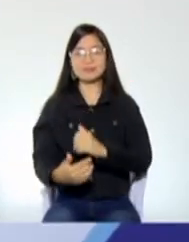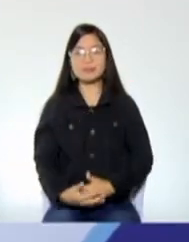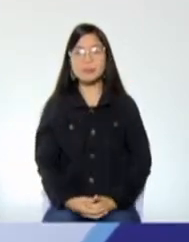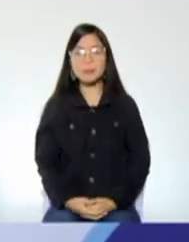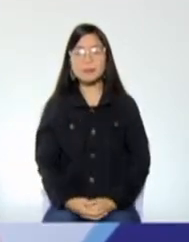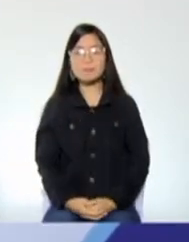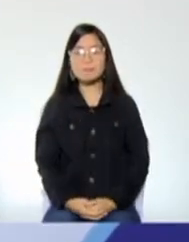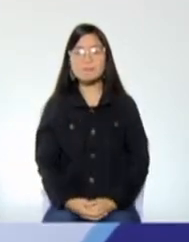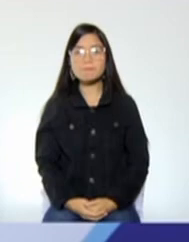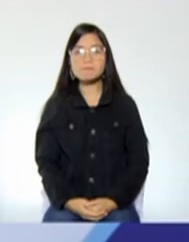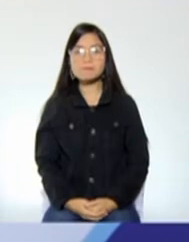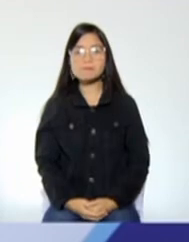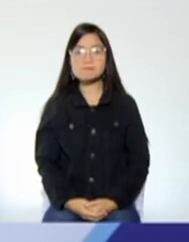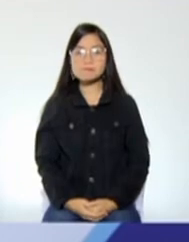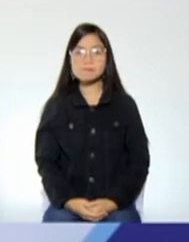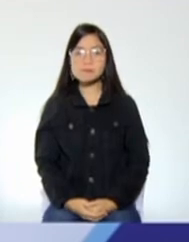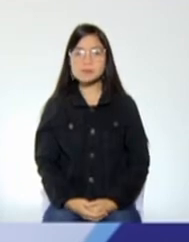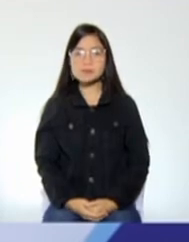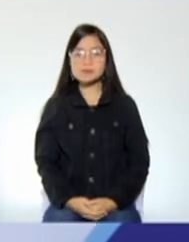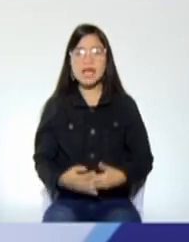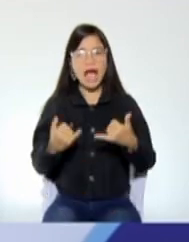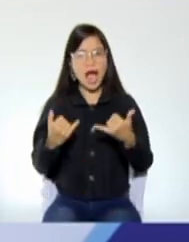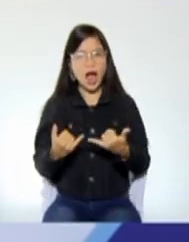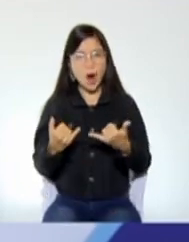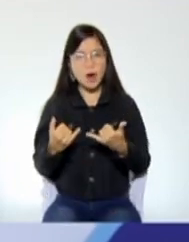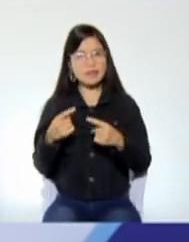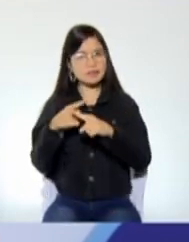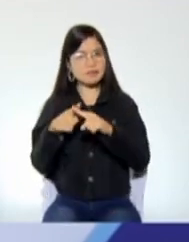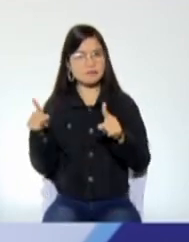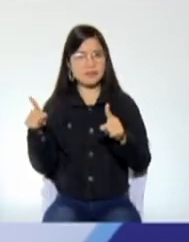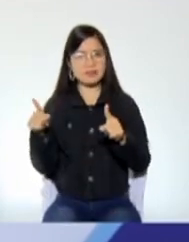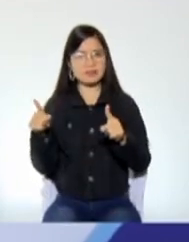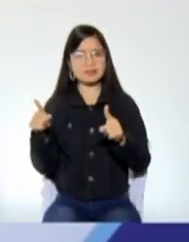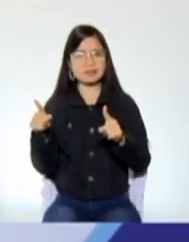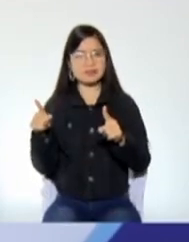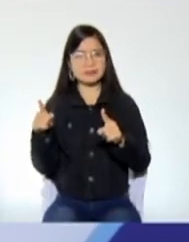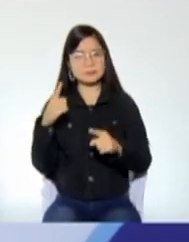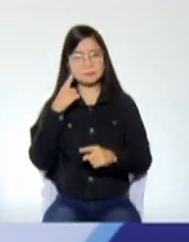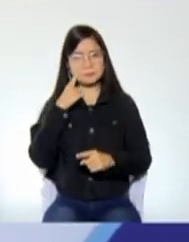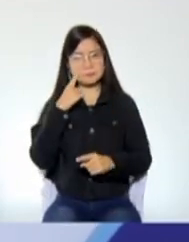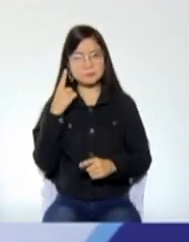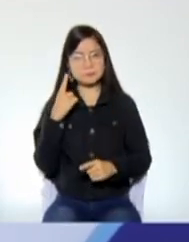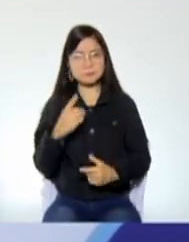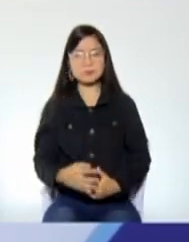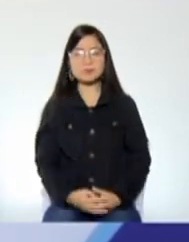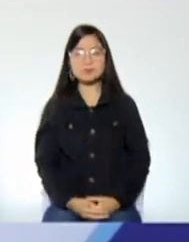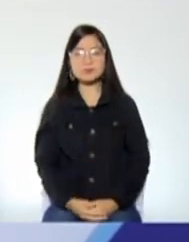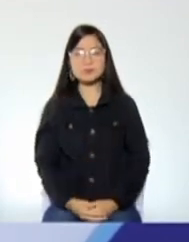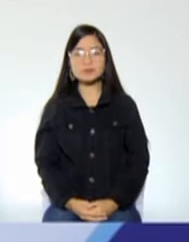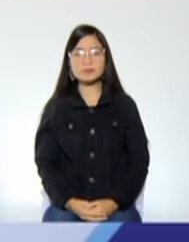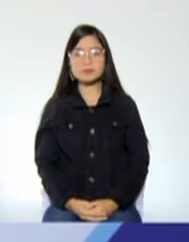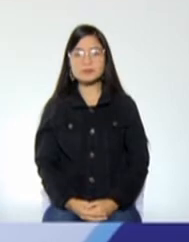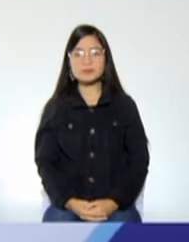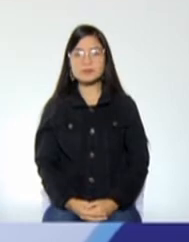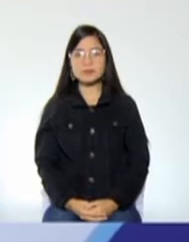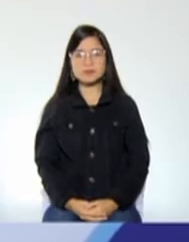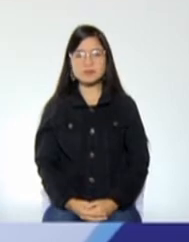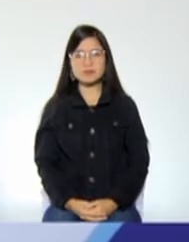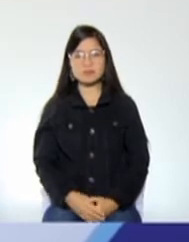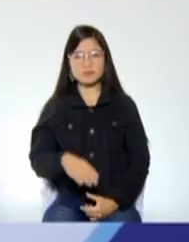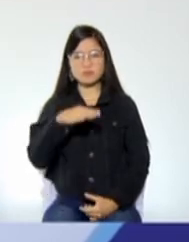Ahora un gesto muy diferente al anterior de alegría. Vamos a ver si en sus hogares lo reconocen, sobre todo en los padres. A ver.